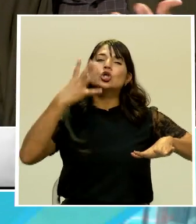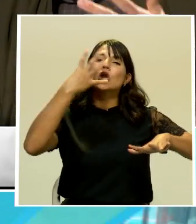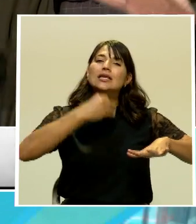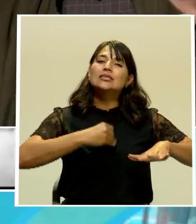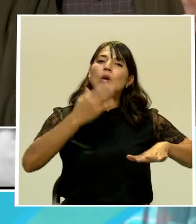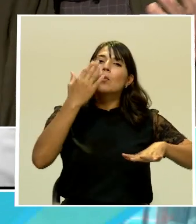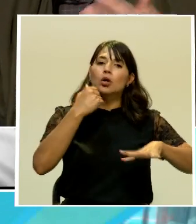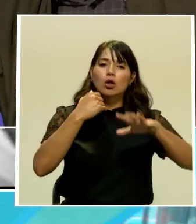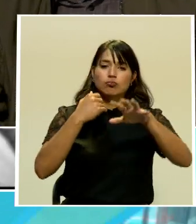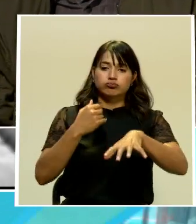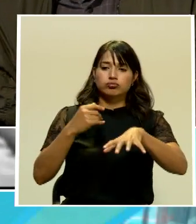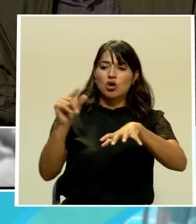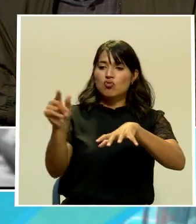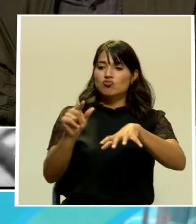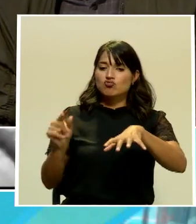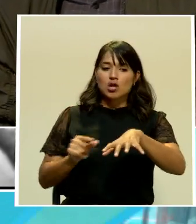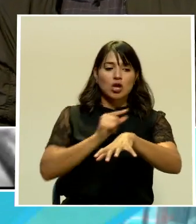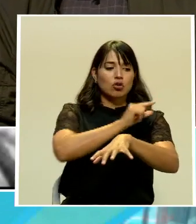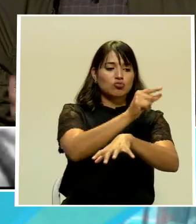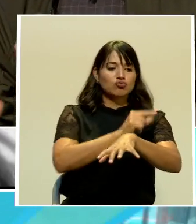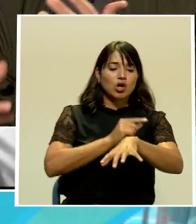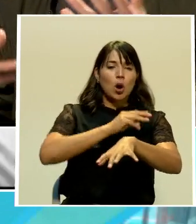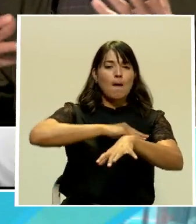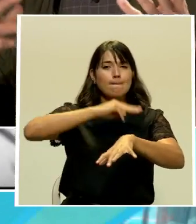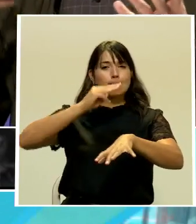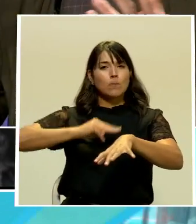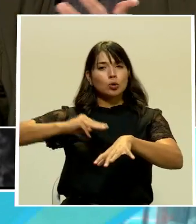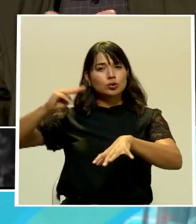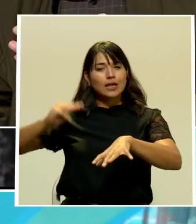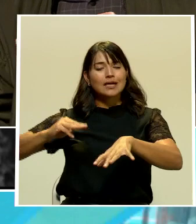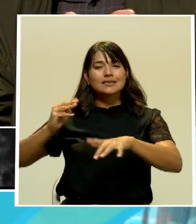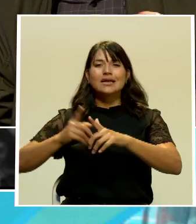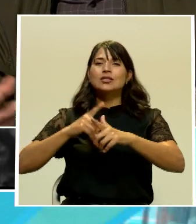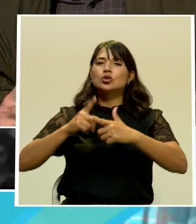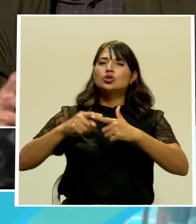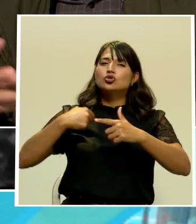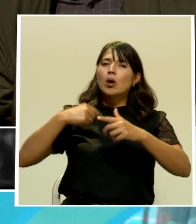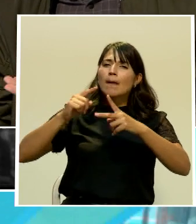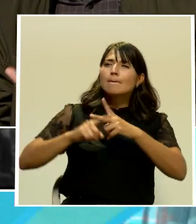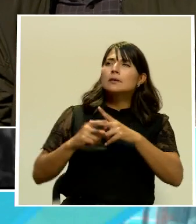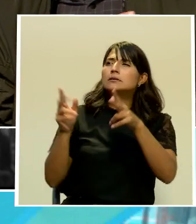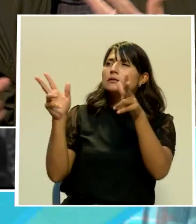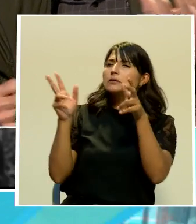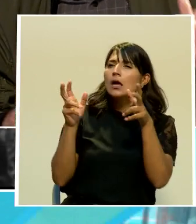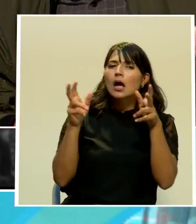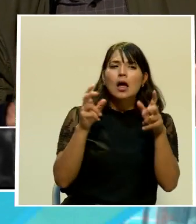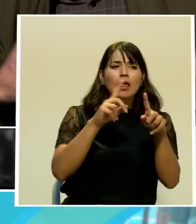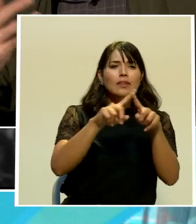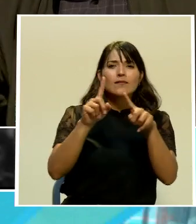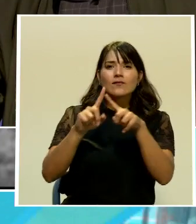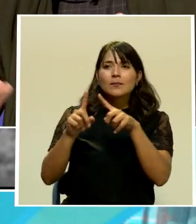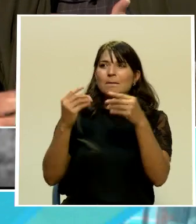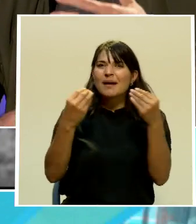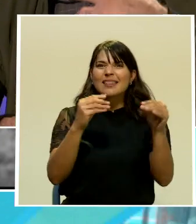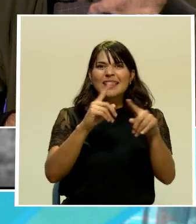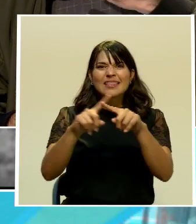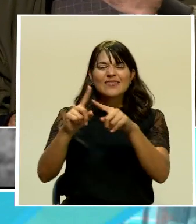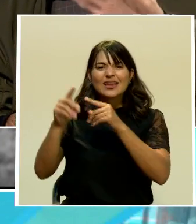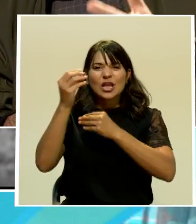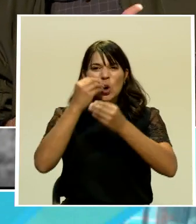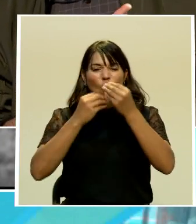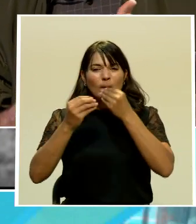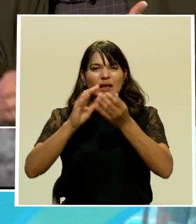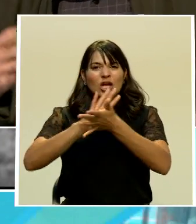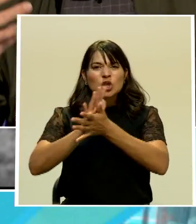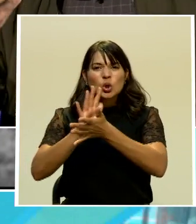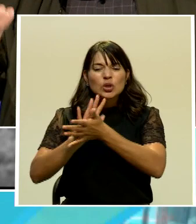2 ríos, hay montañas. Comencé a percibir que había mucha gastronomía, que habían tortillas, cuajadas, que